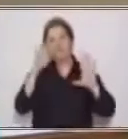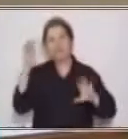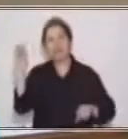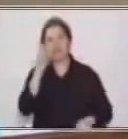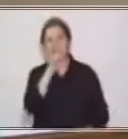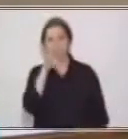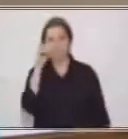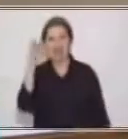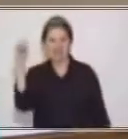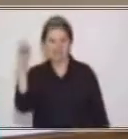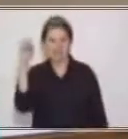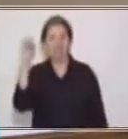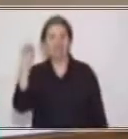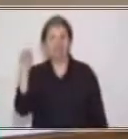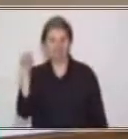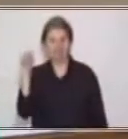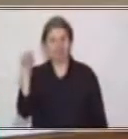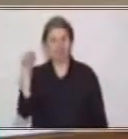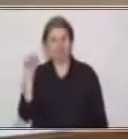100.